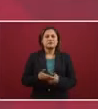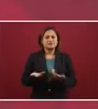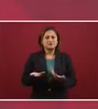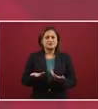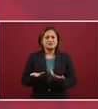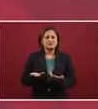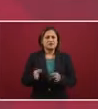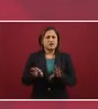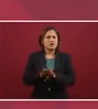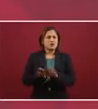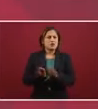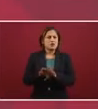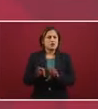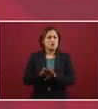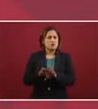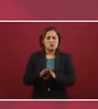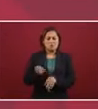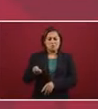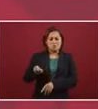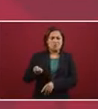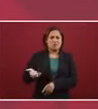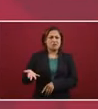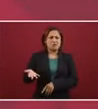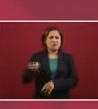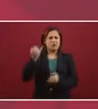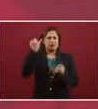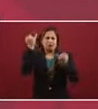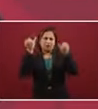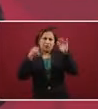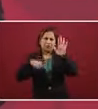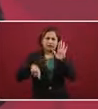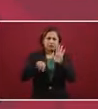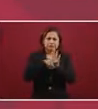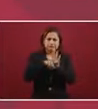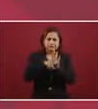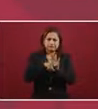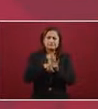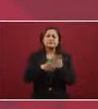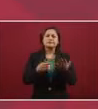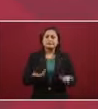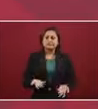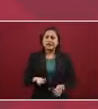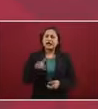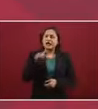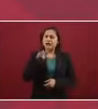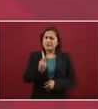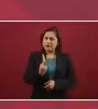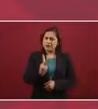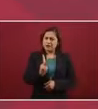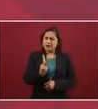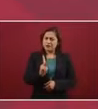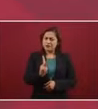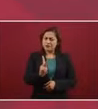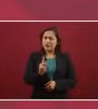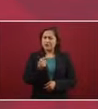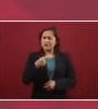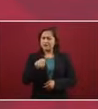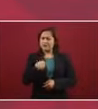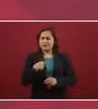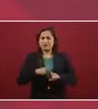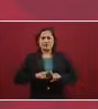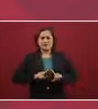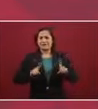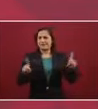Calificación, un señalamiento despectivo, pero eso nos hace distintos. Eso es